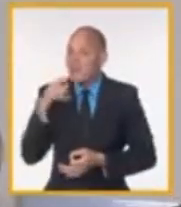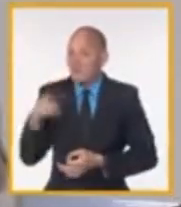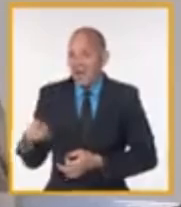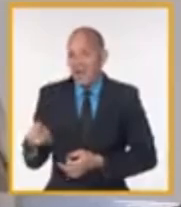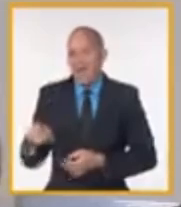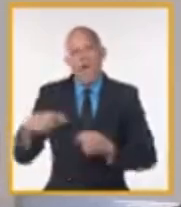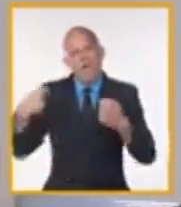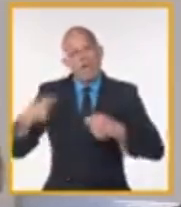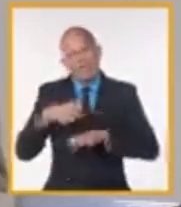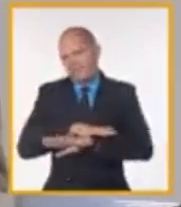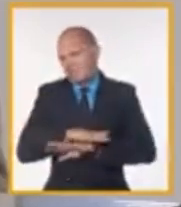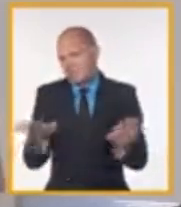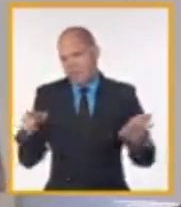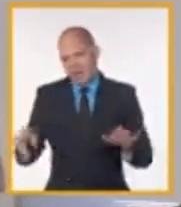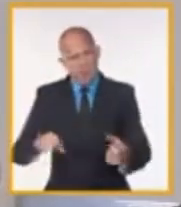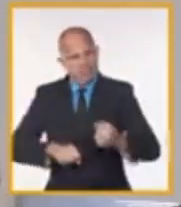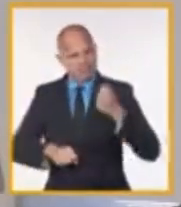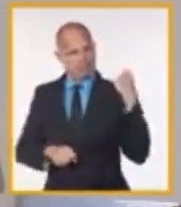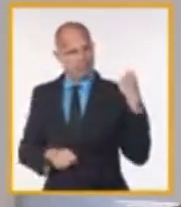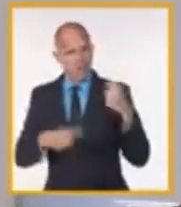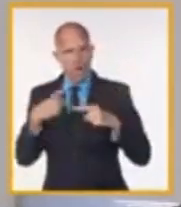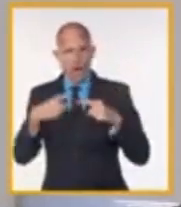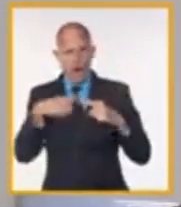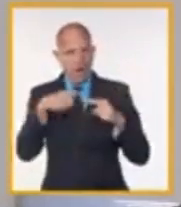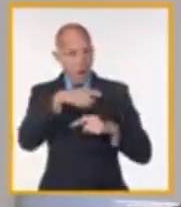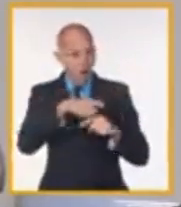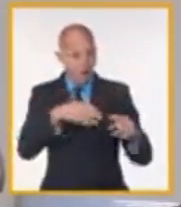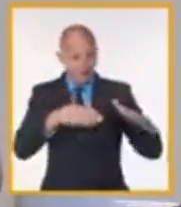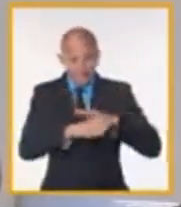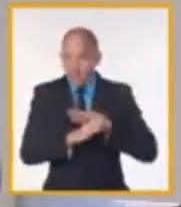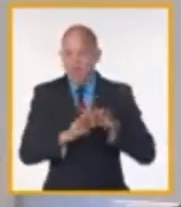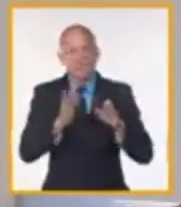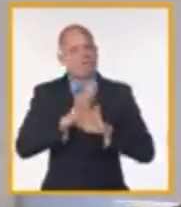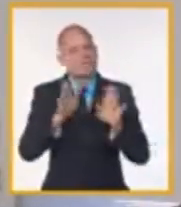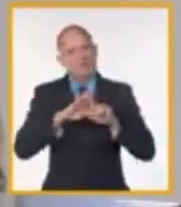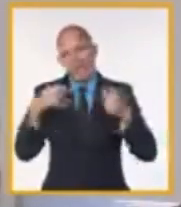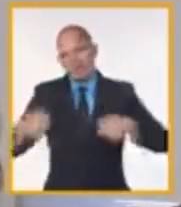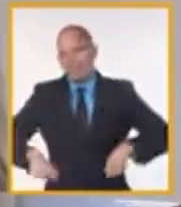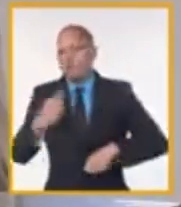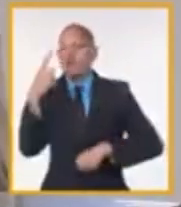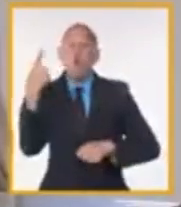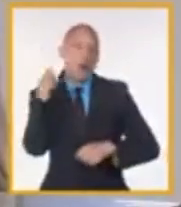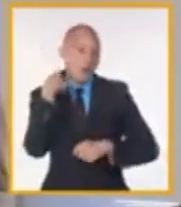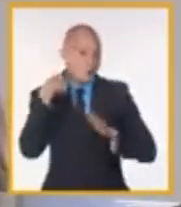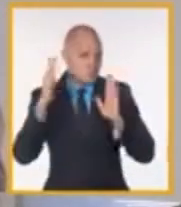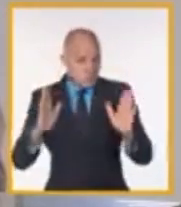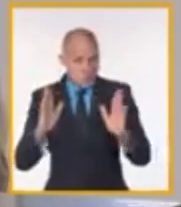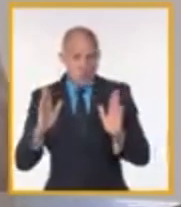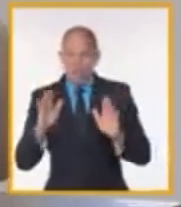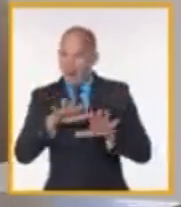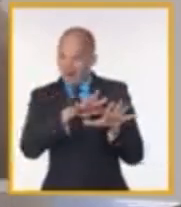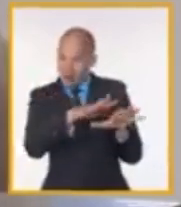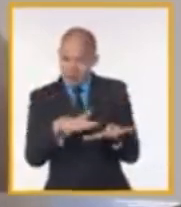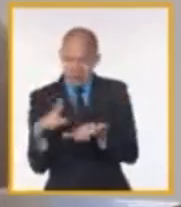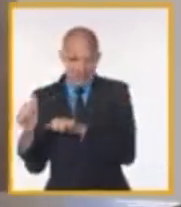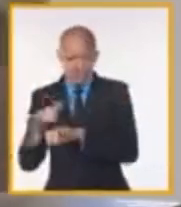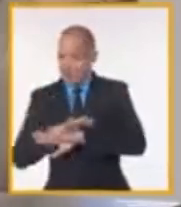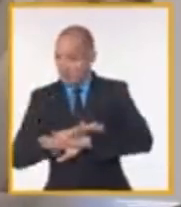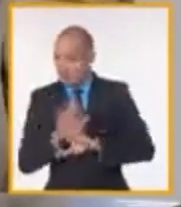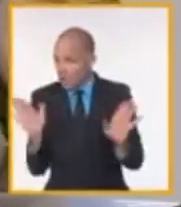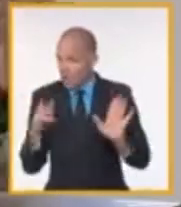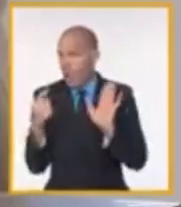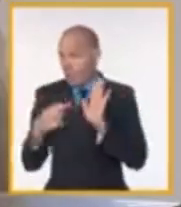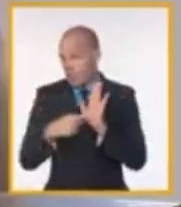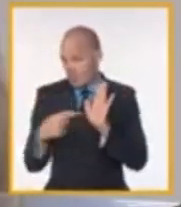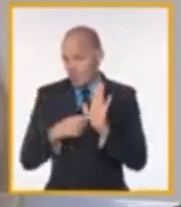debe retirarse de los territorios ocupados de Palestina en un plazo de un año y esto en concordancia con el acuerdo que